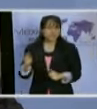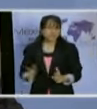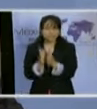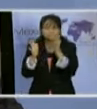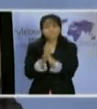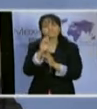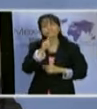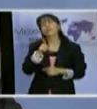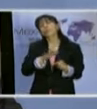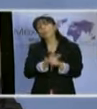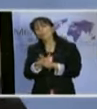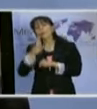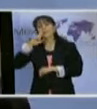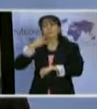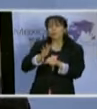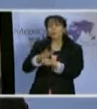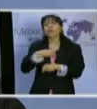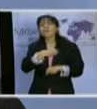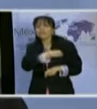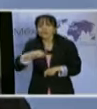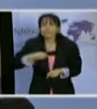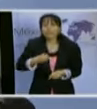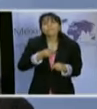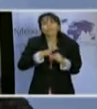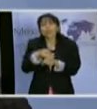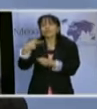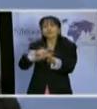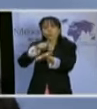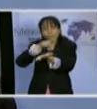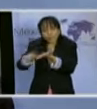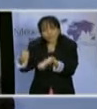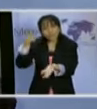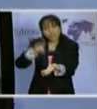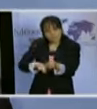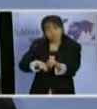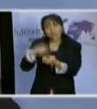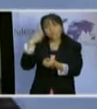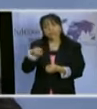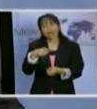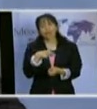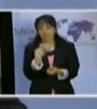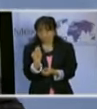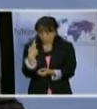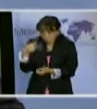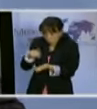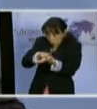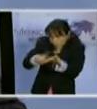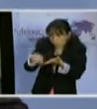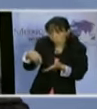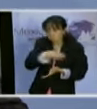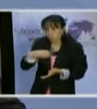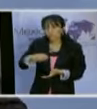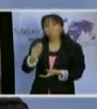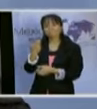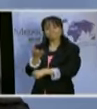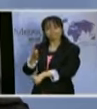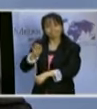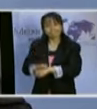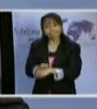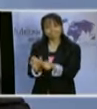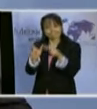Responsabilidades y obligaciones de los estados de respetar, de proteger y de garantizar. Y esto está muy claramente estipulado y México